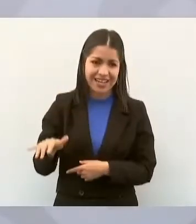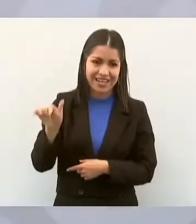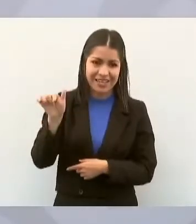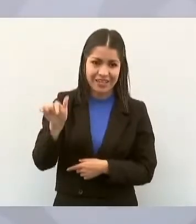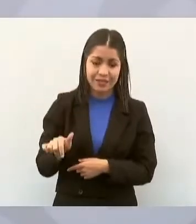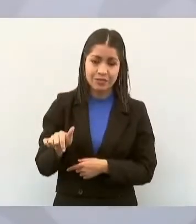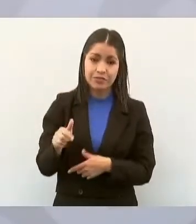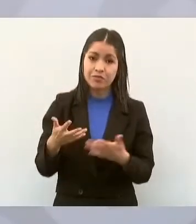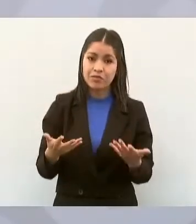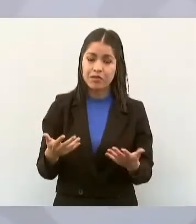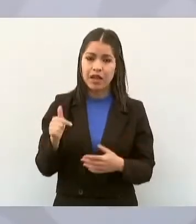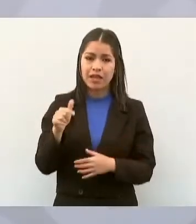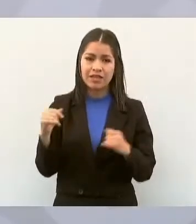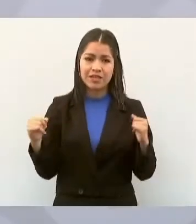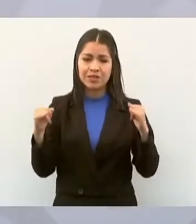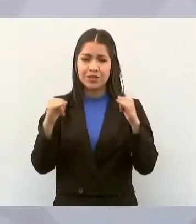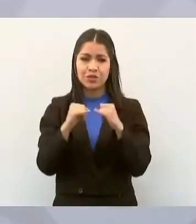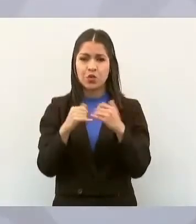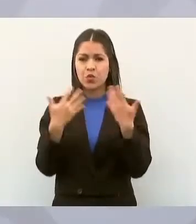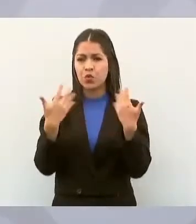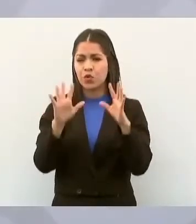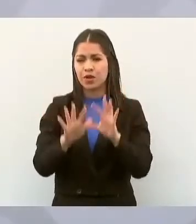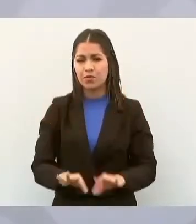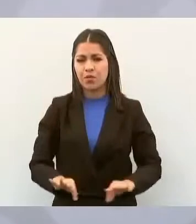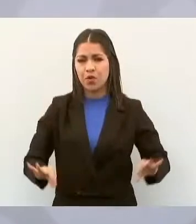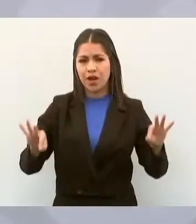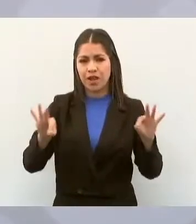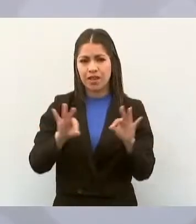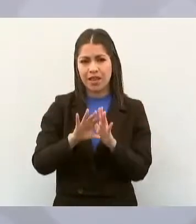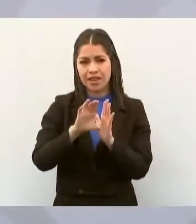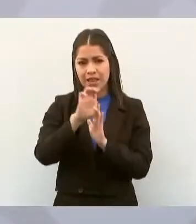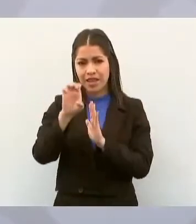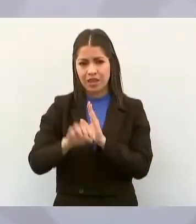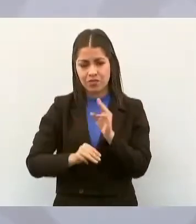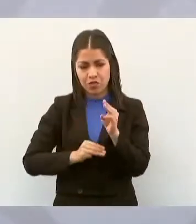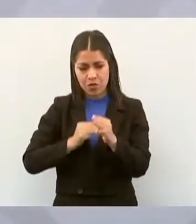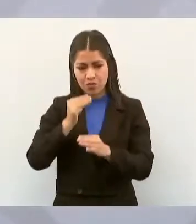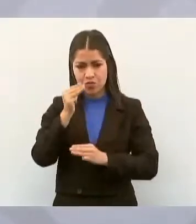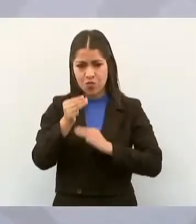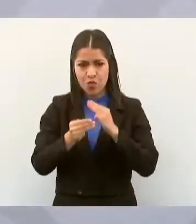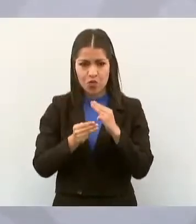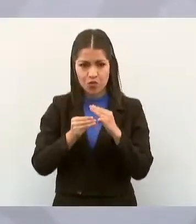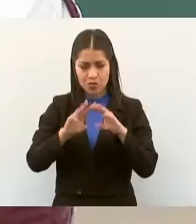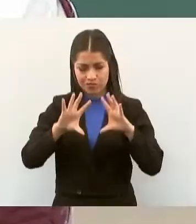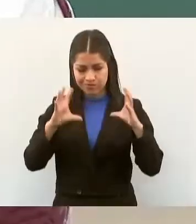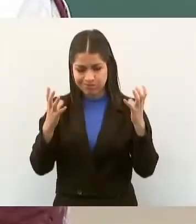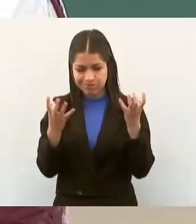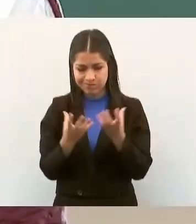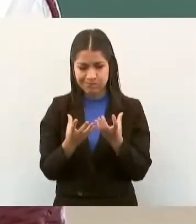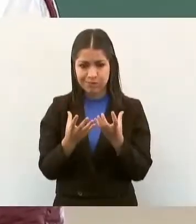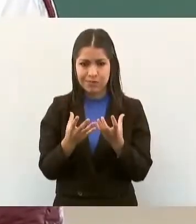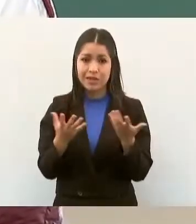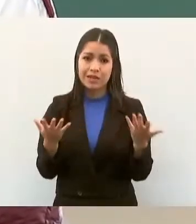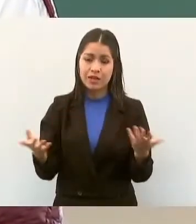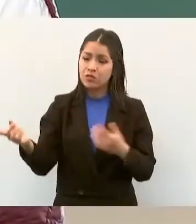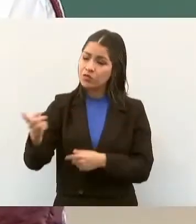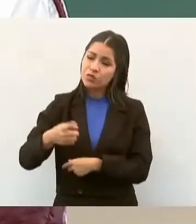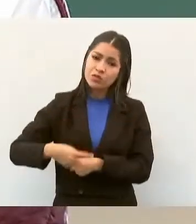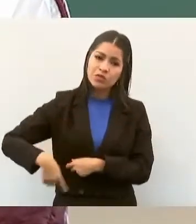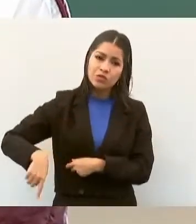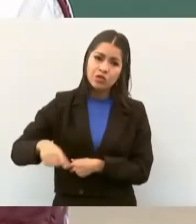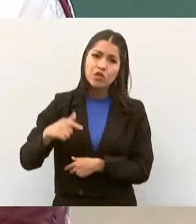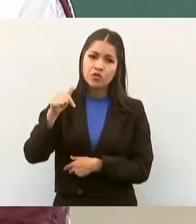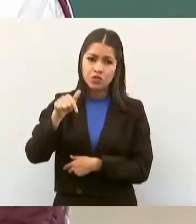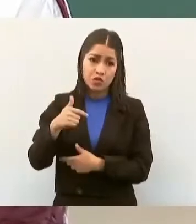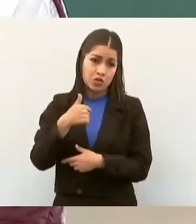Social, esta institución que es un ejemplo a nivel mundial, que es para todos nosotros. Yo